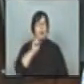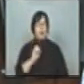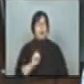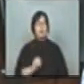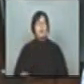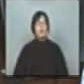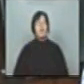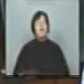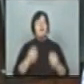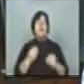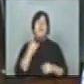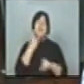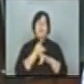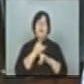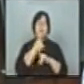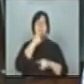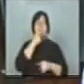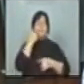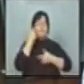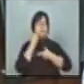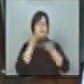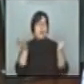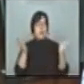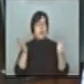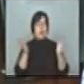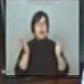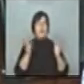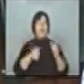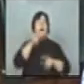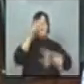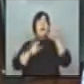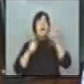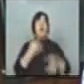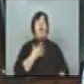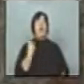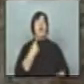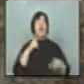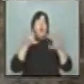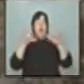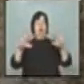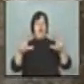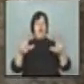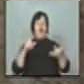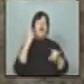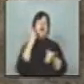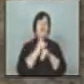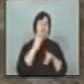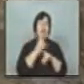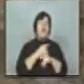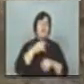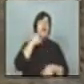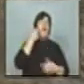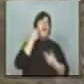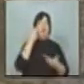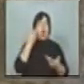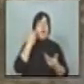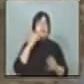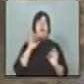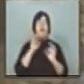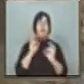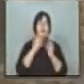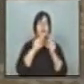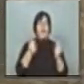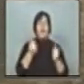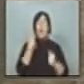se hacen exposiciones, en algún caso los expositores nos dejan un cuadro de regalo, y entonces con eso se ha ido formando en parte